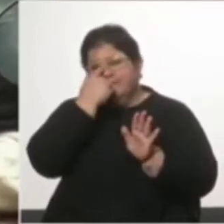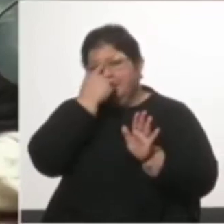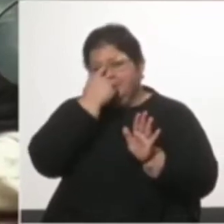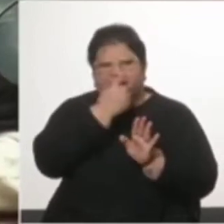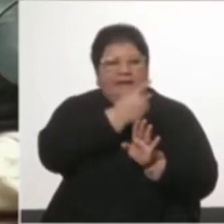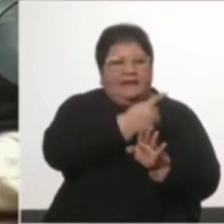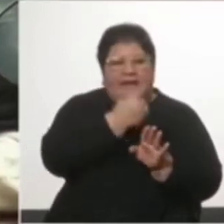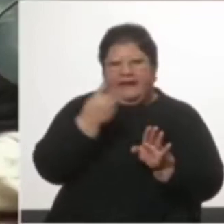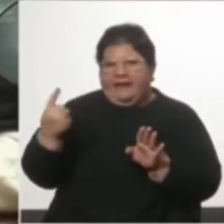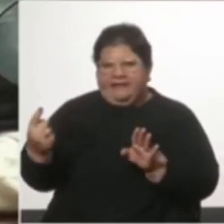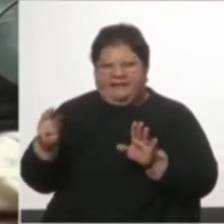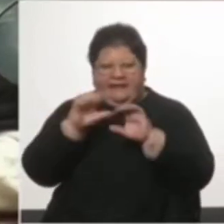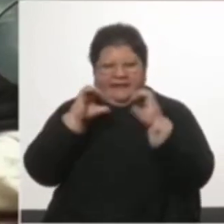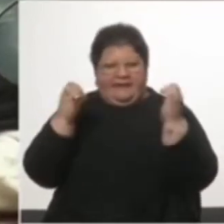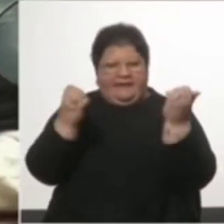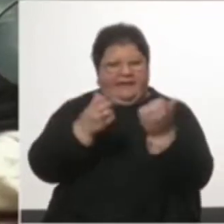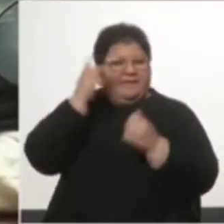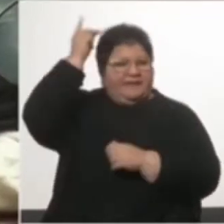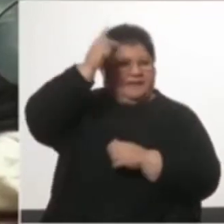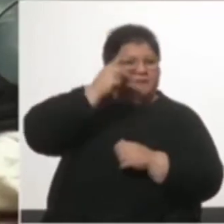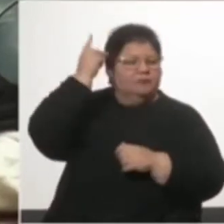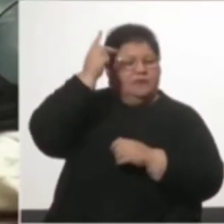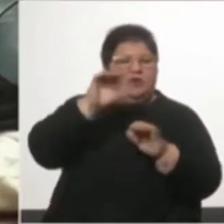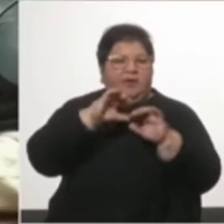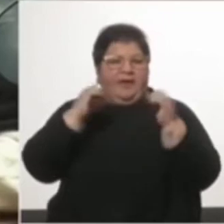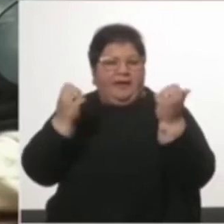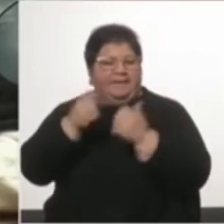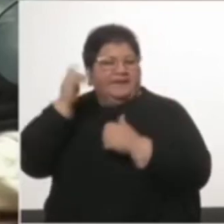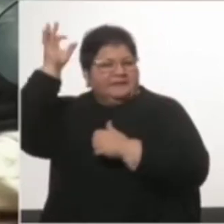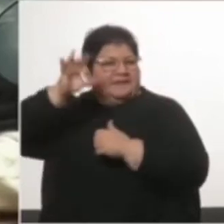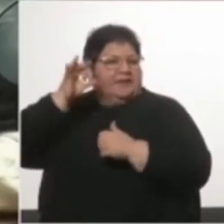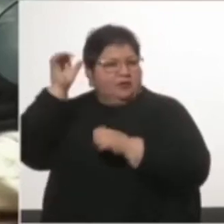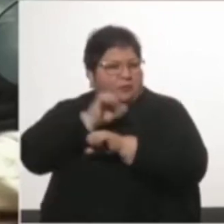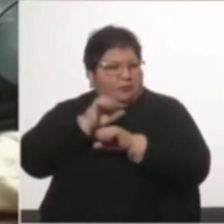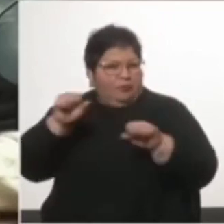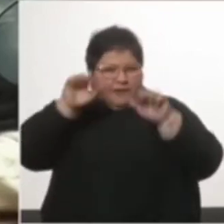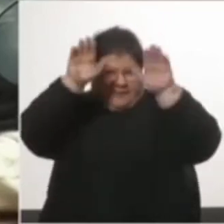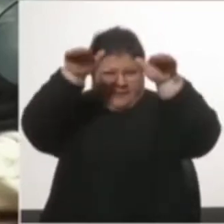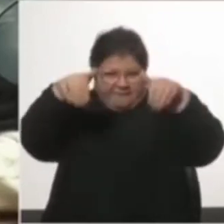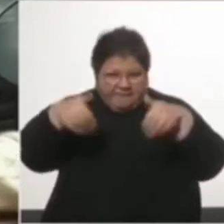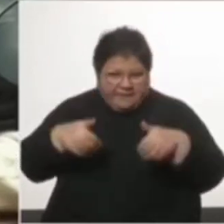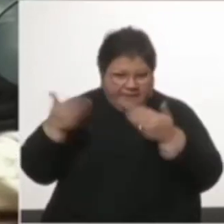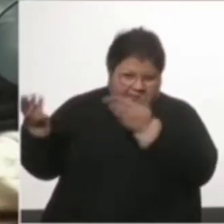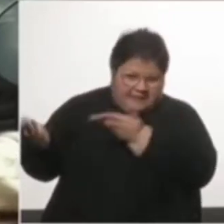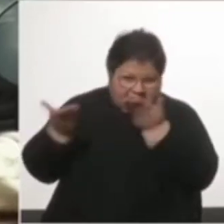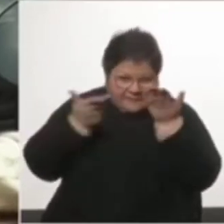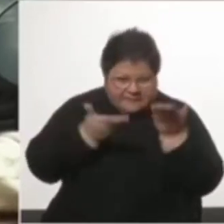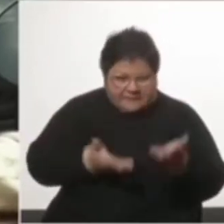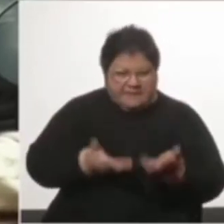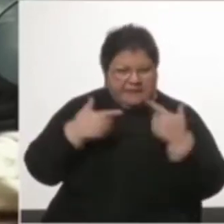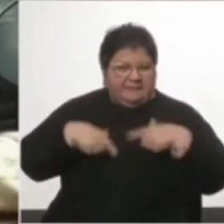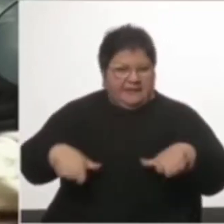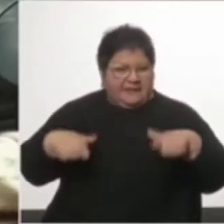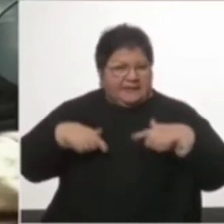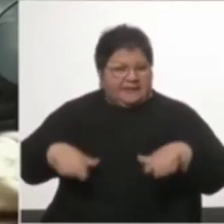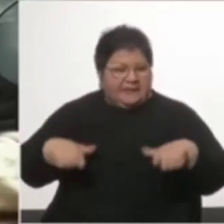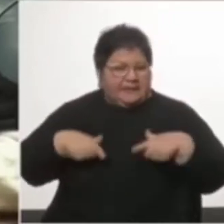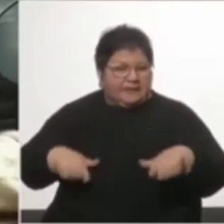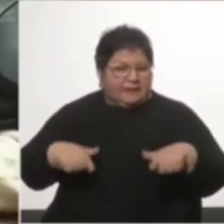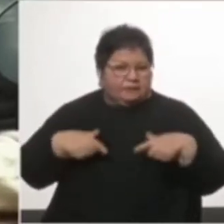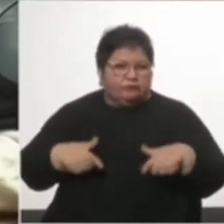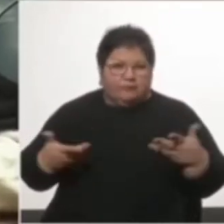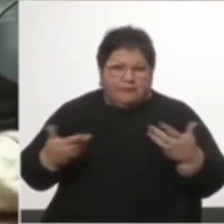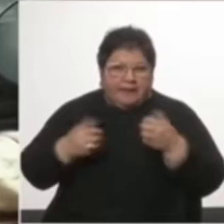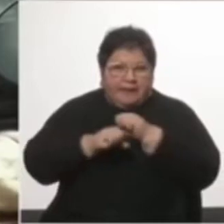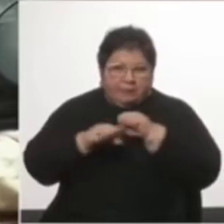la facultad de hacer venir a sala a ministros de Estado para pedirles y recibir los informes que estime convenientes, con